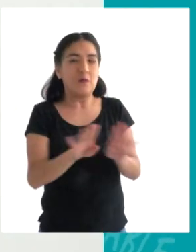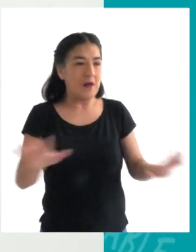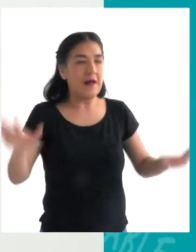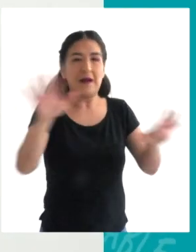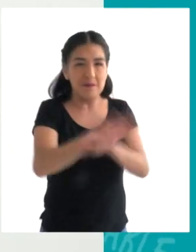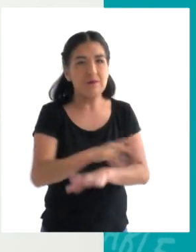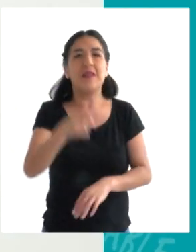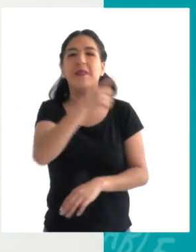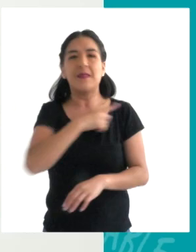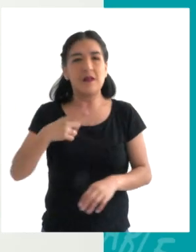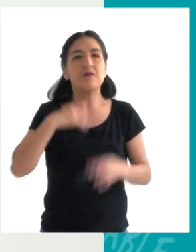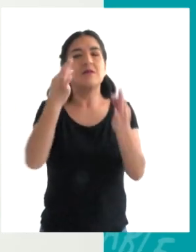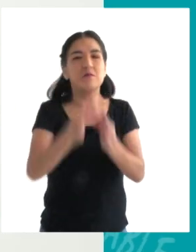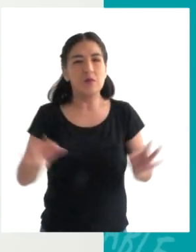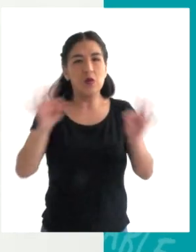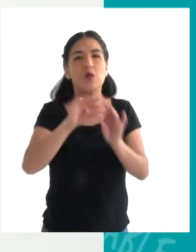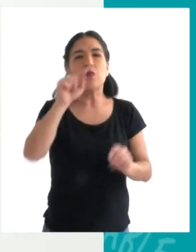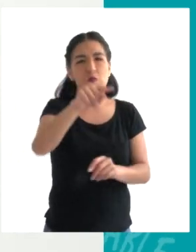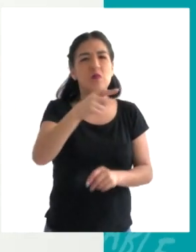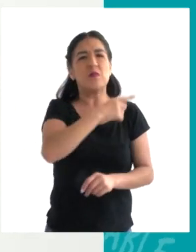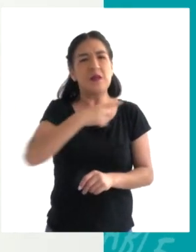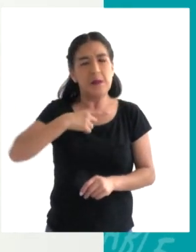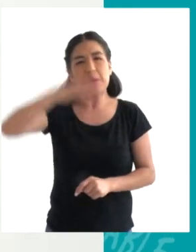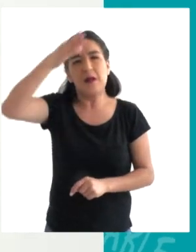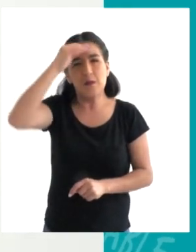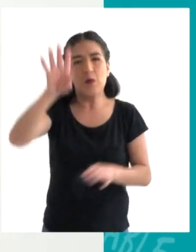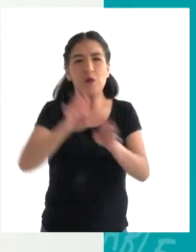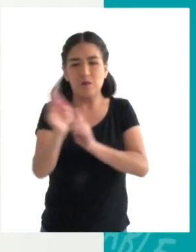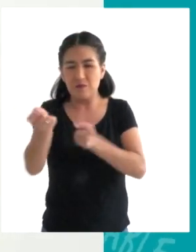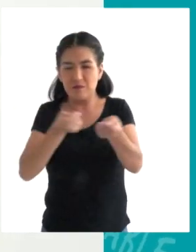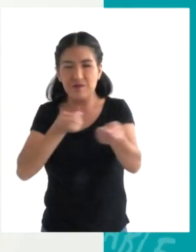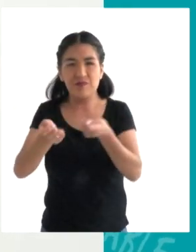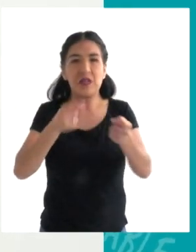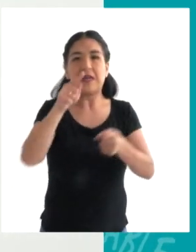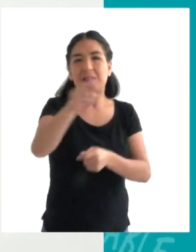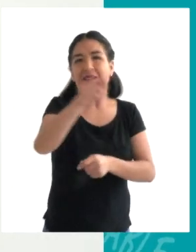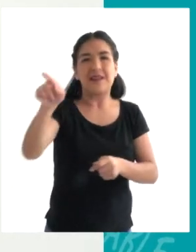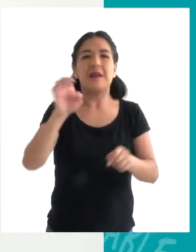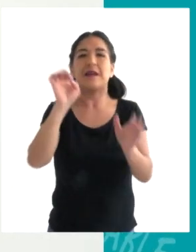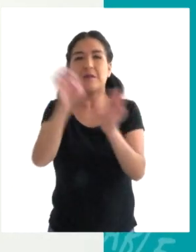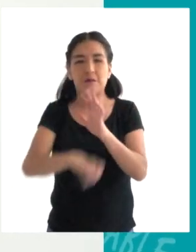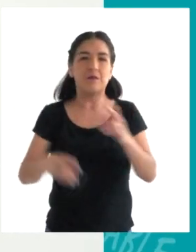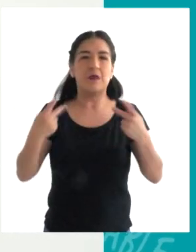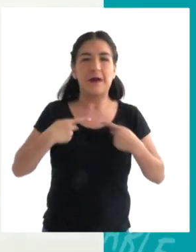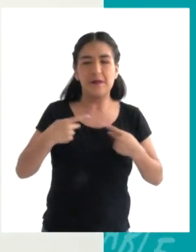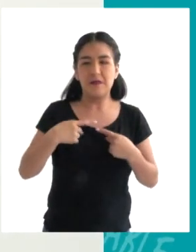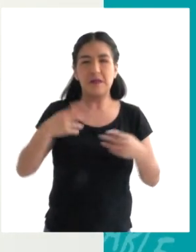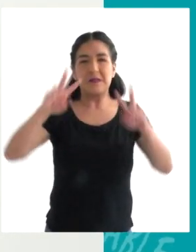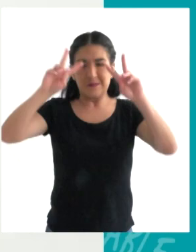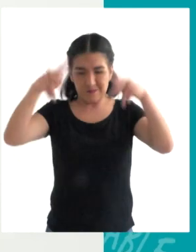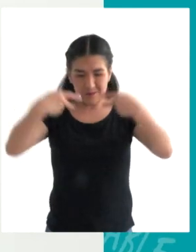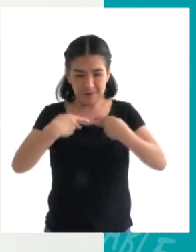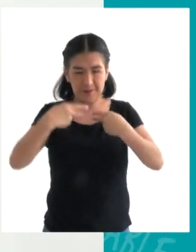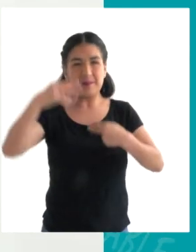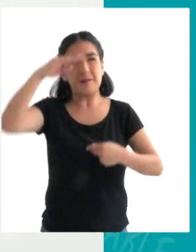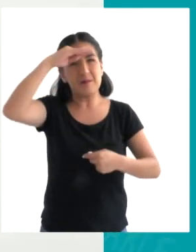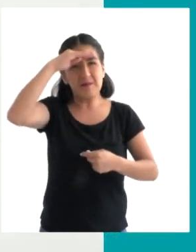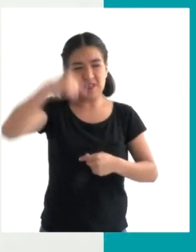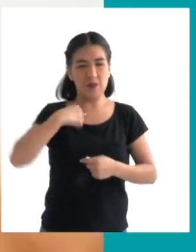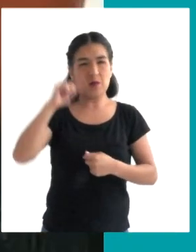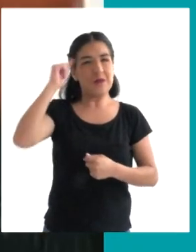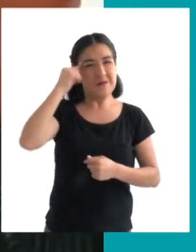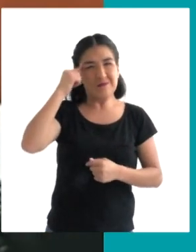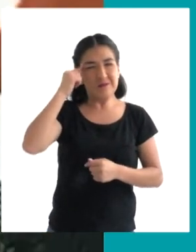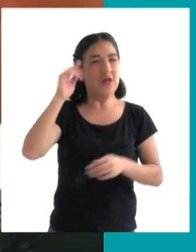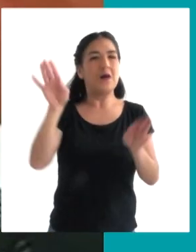que es importante que aprendas a darte cuenta que cuando alguien invade tu territorio, tienes que defenderlo de una manera proactiva. Necesitas